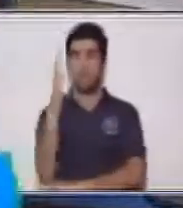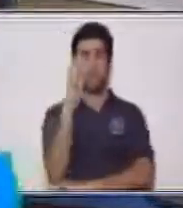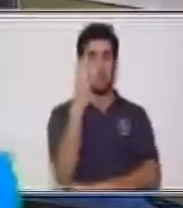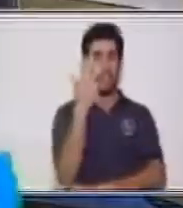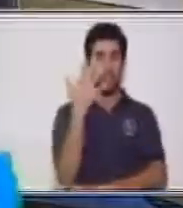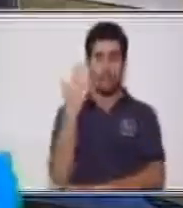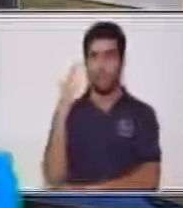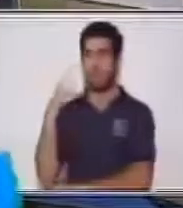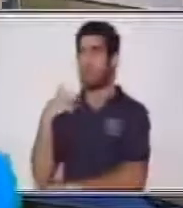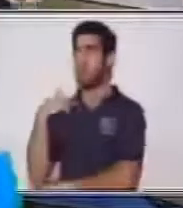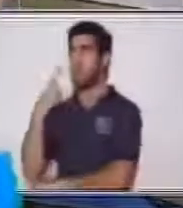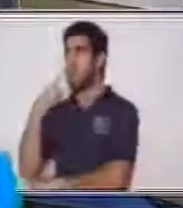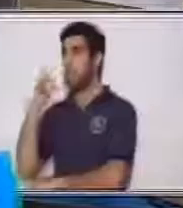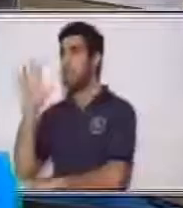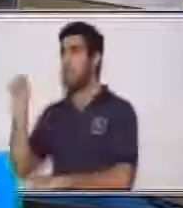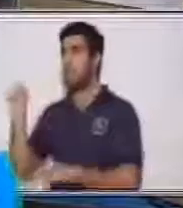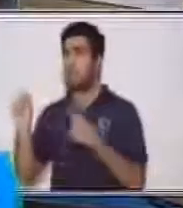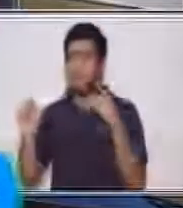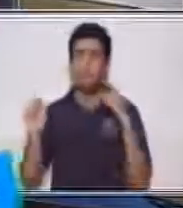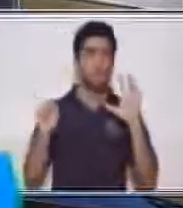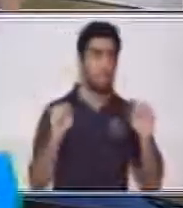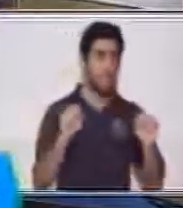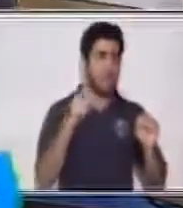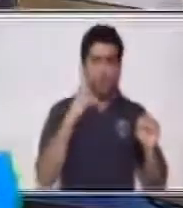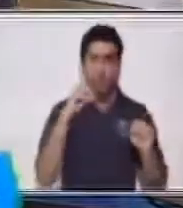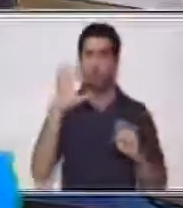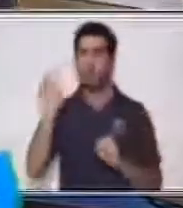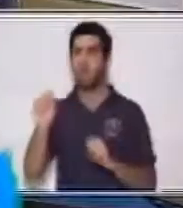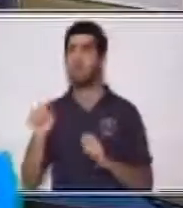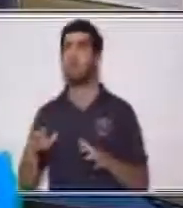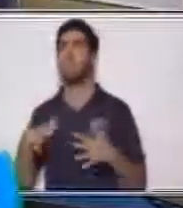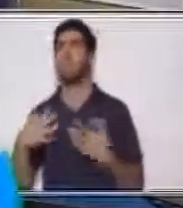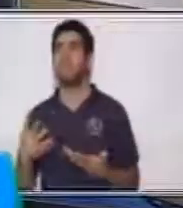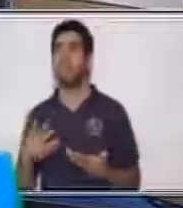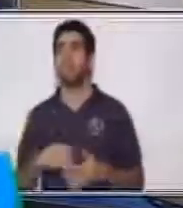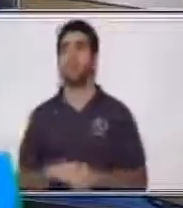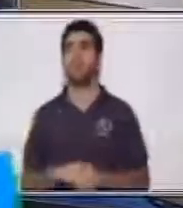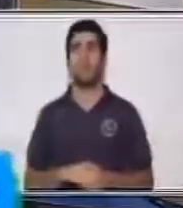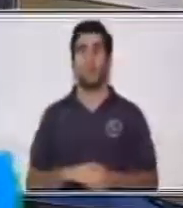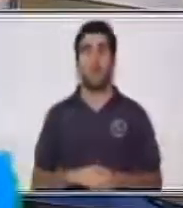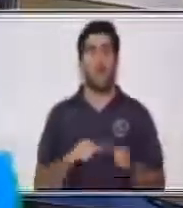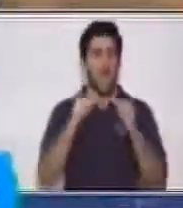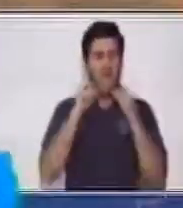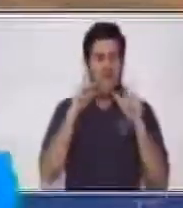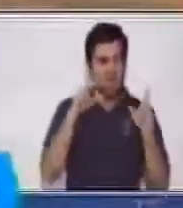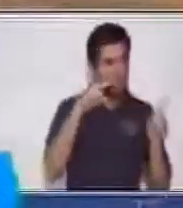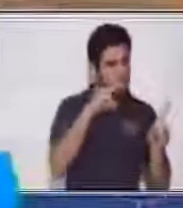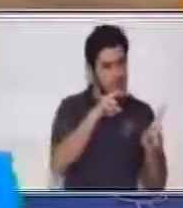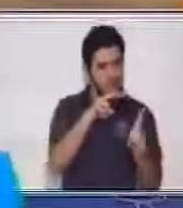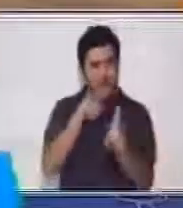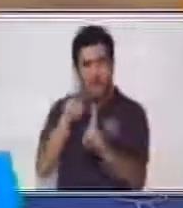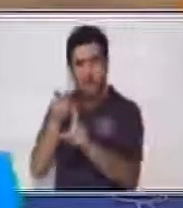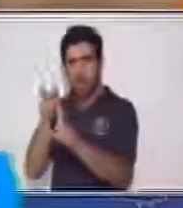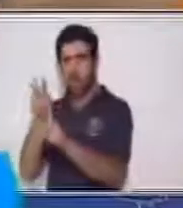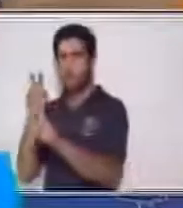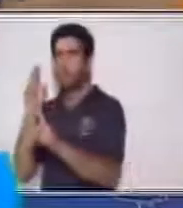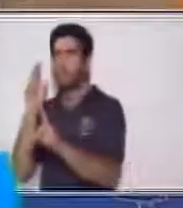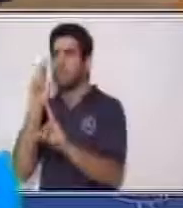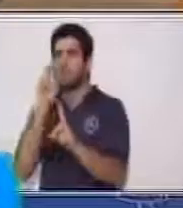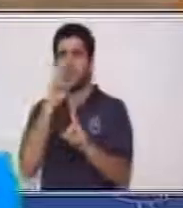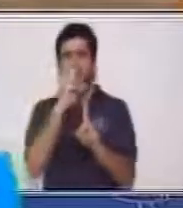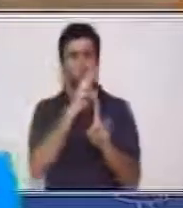me encontré, en la selva me encontré un animal particular,